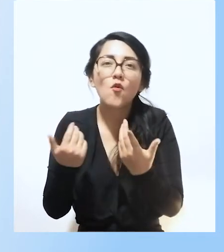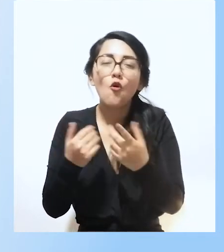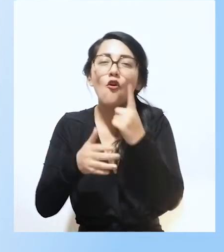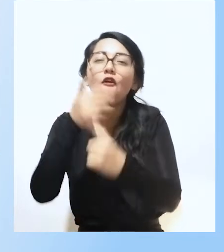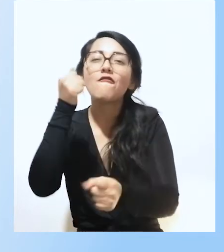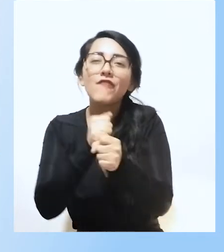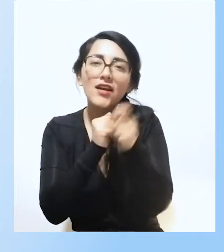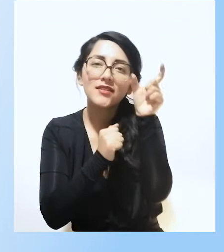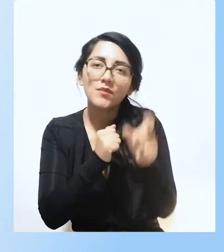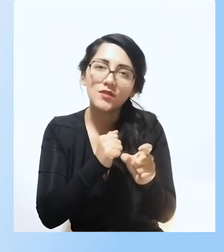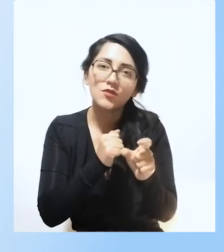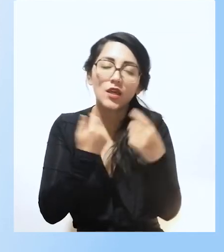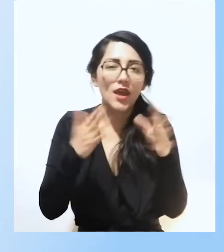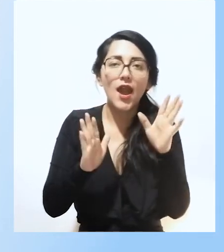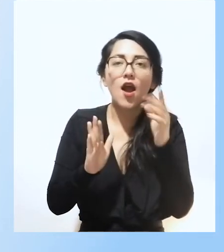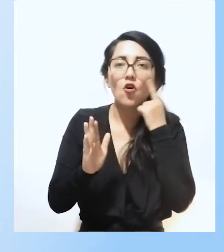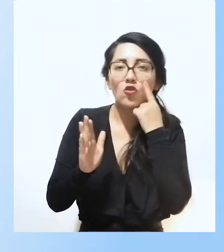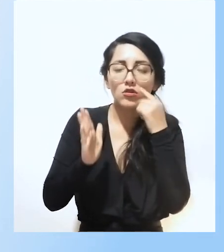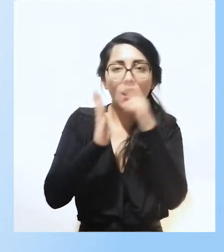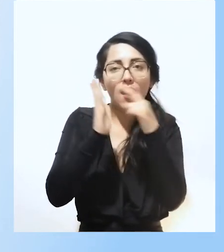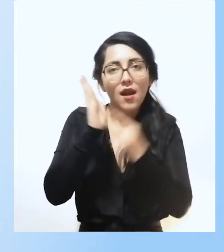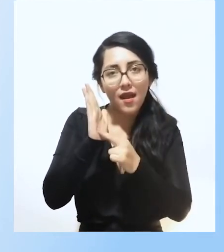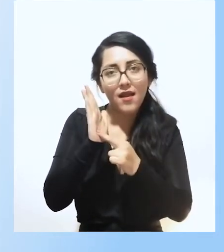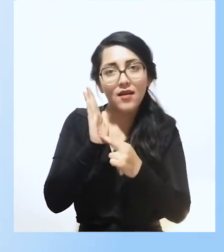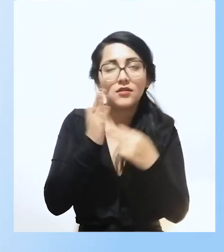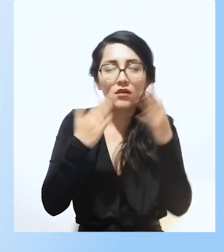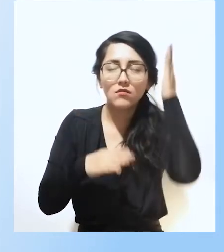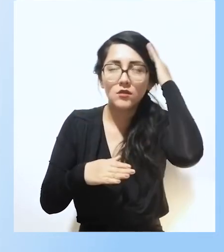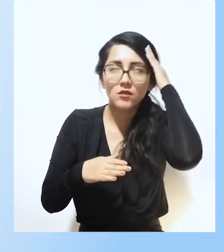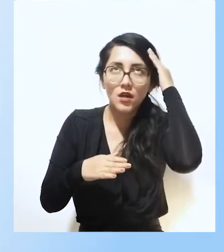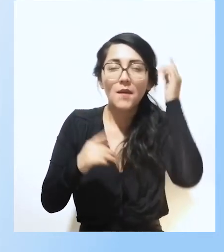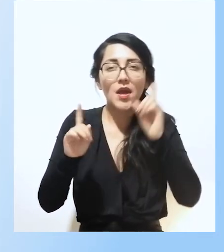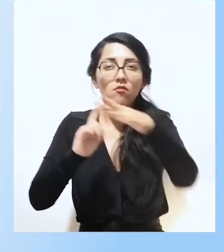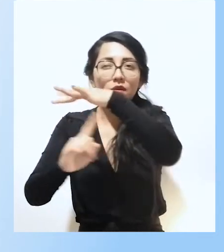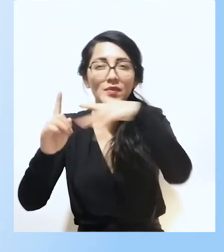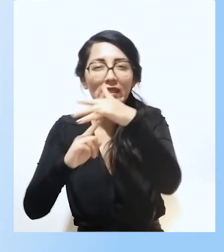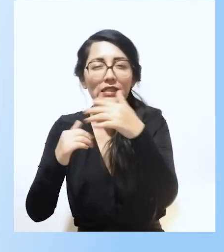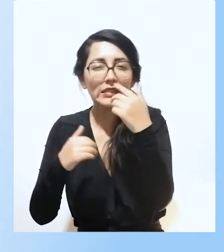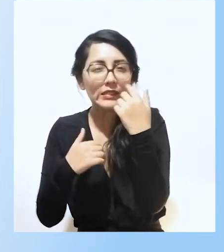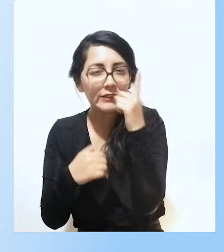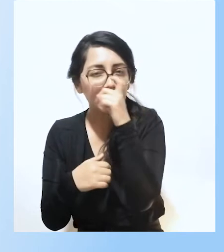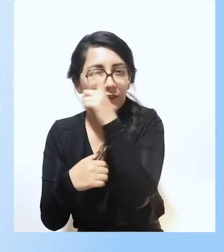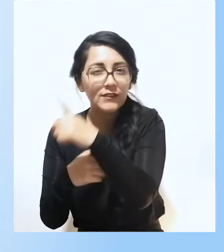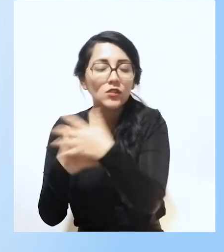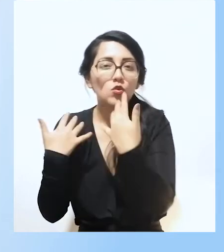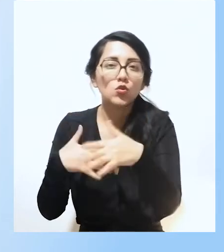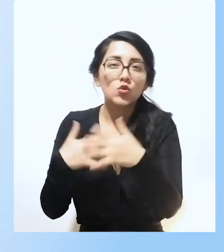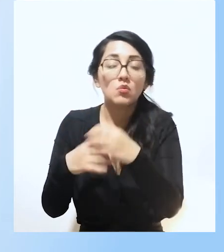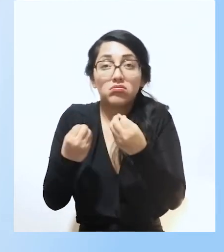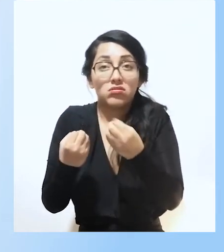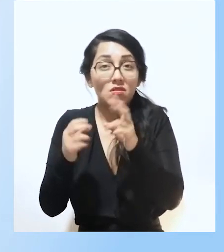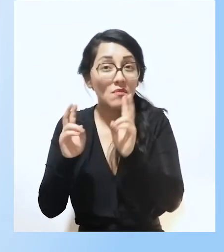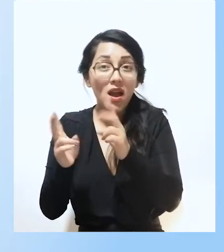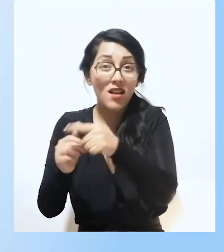el niño, con reglas conocidas, en un entorno desconocido, hostil, que no es el habitual para que un niño se